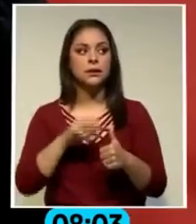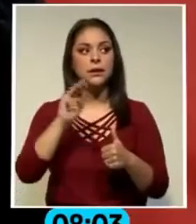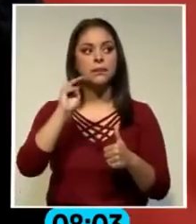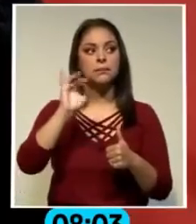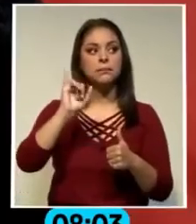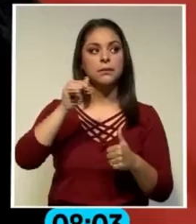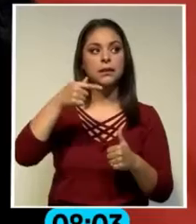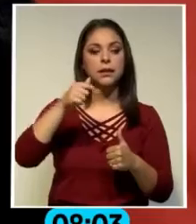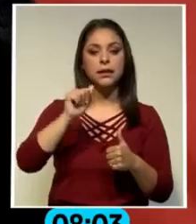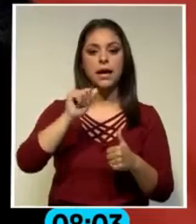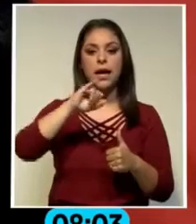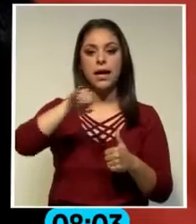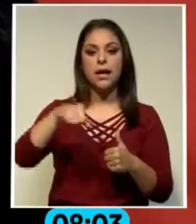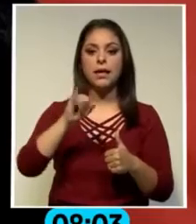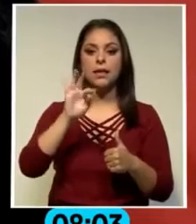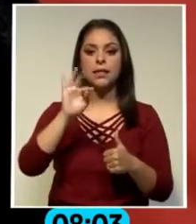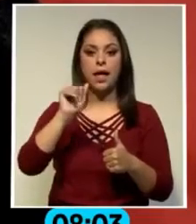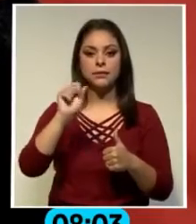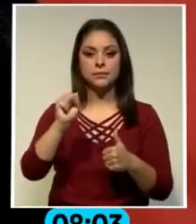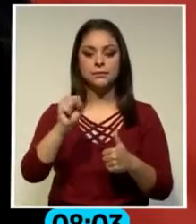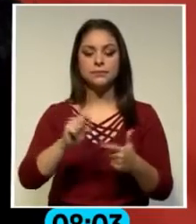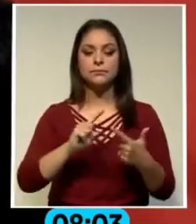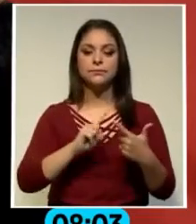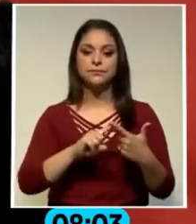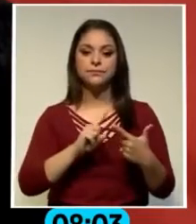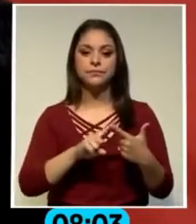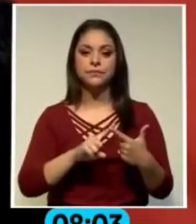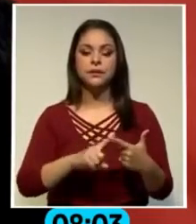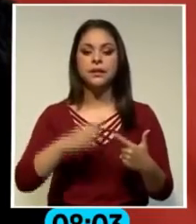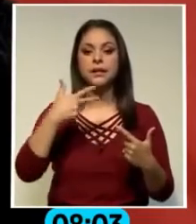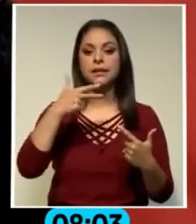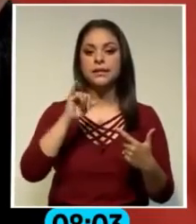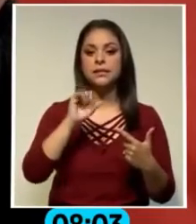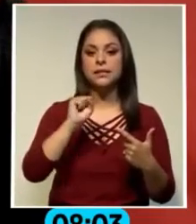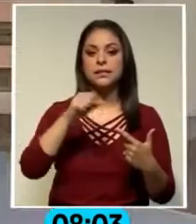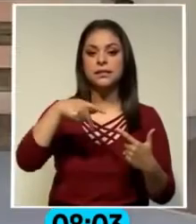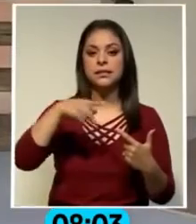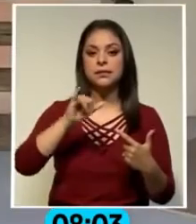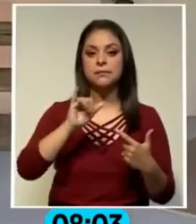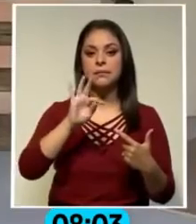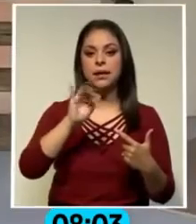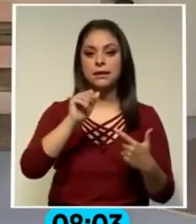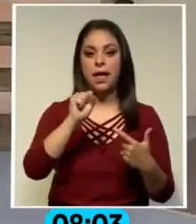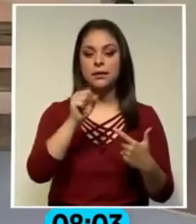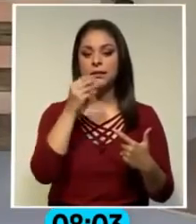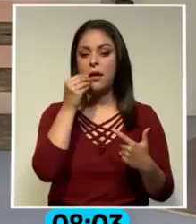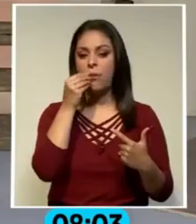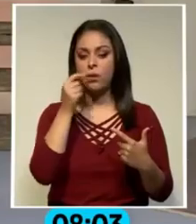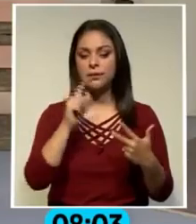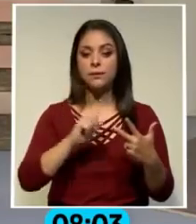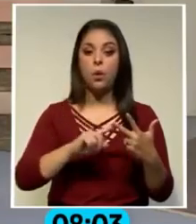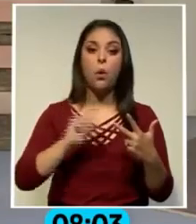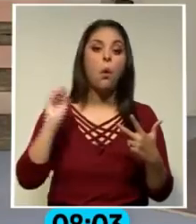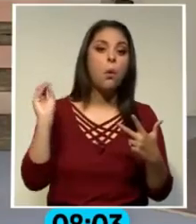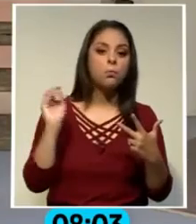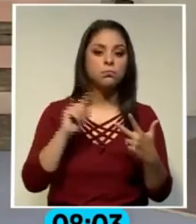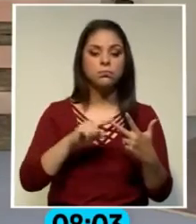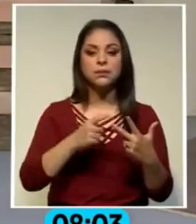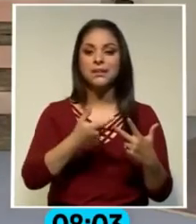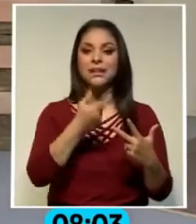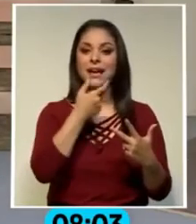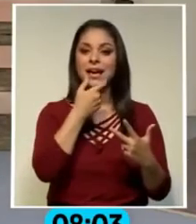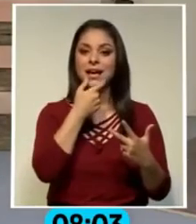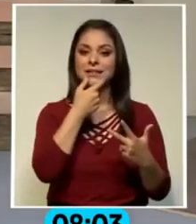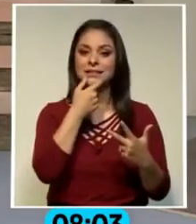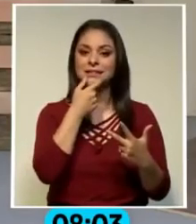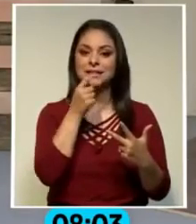Migajitas. Podría llamarse también Chispitas de Sabores. O también podría llamarse